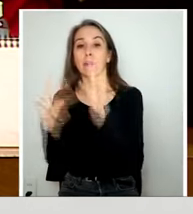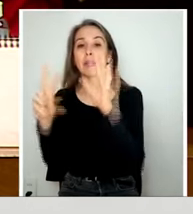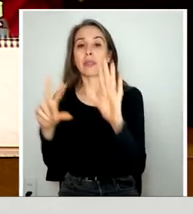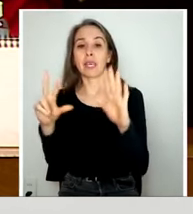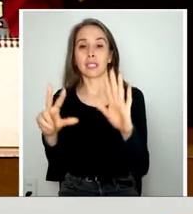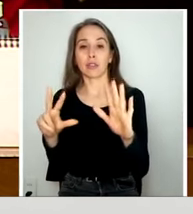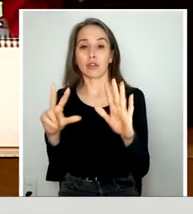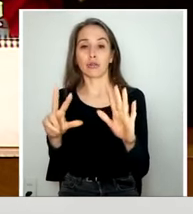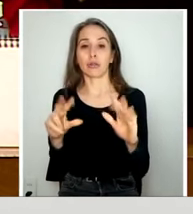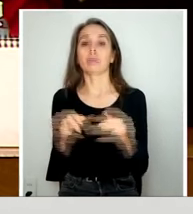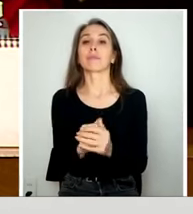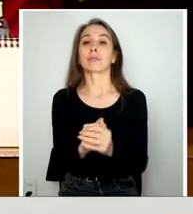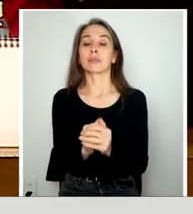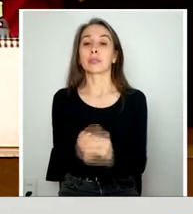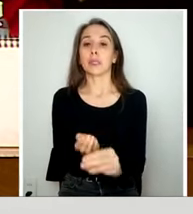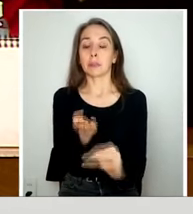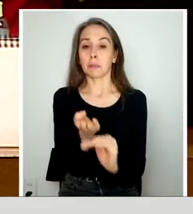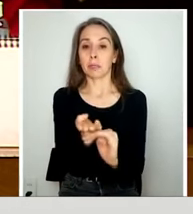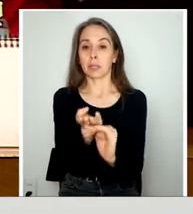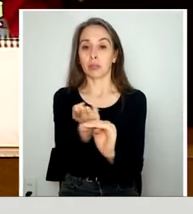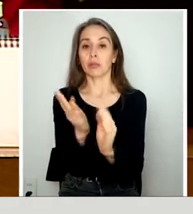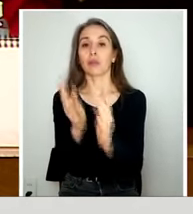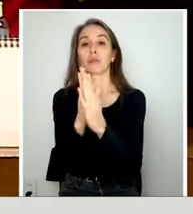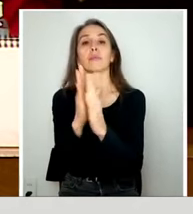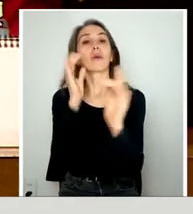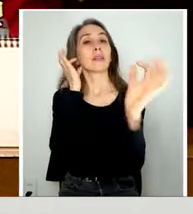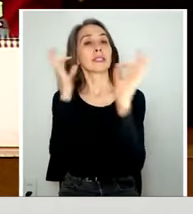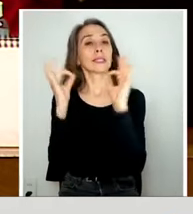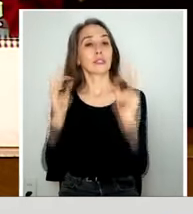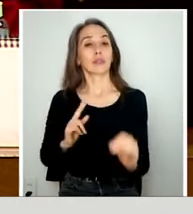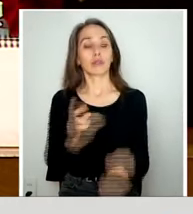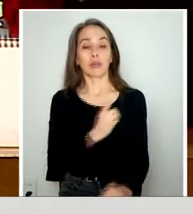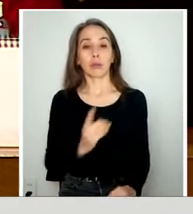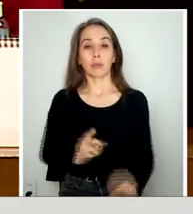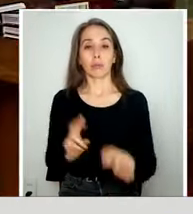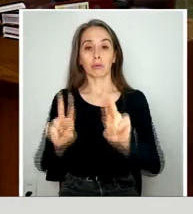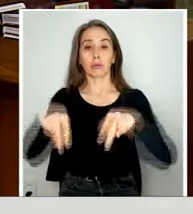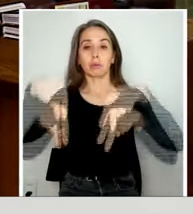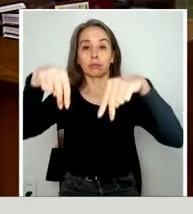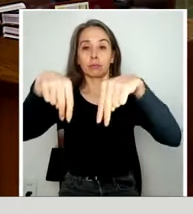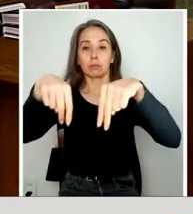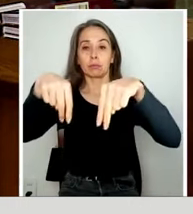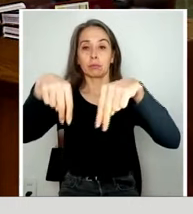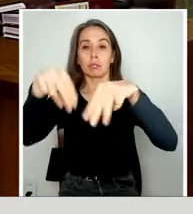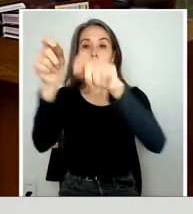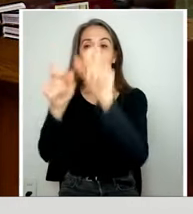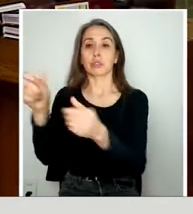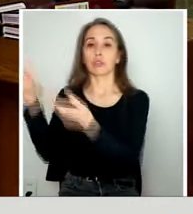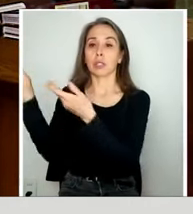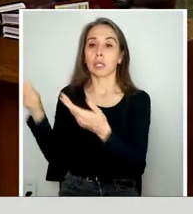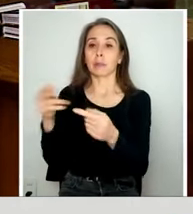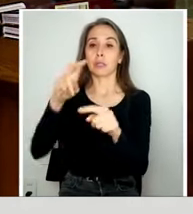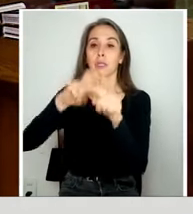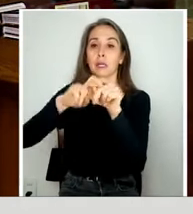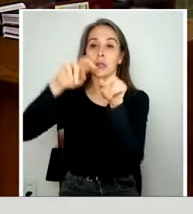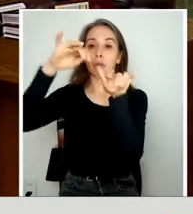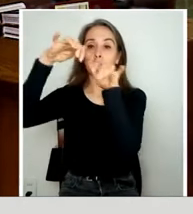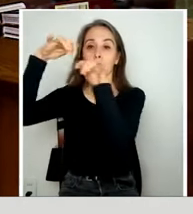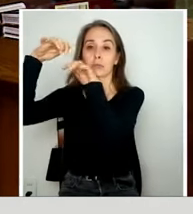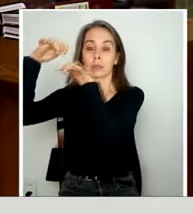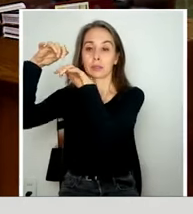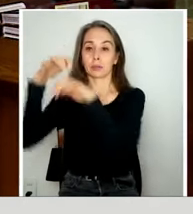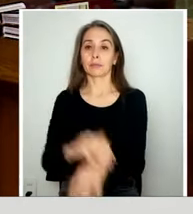Solicito ponerse de pie a las señoras y señores diputados y a los invitados presentes en la tribuna